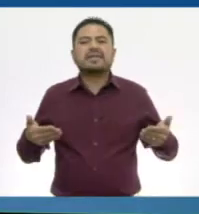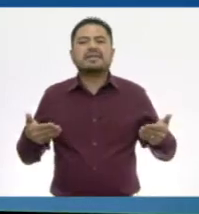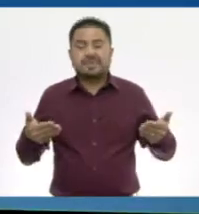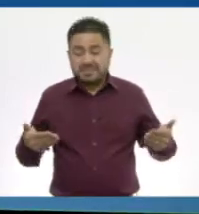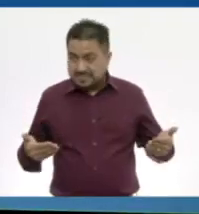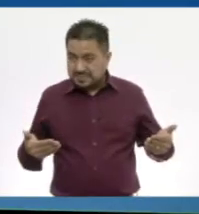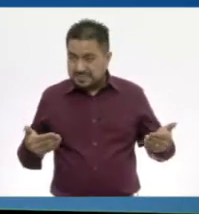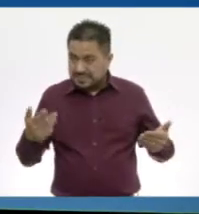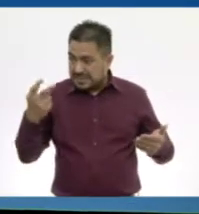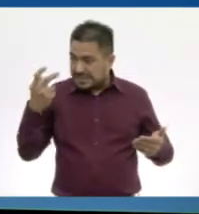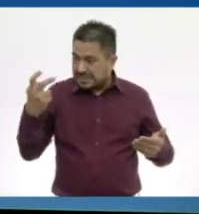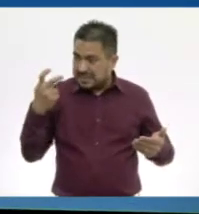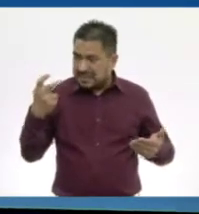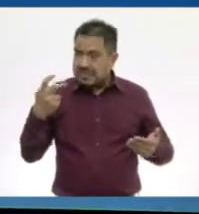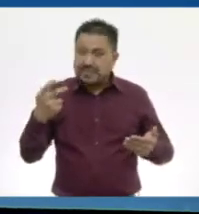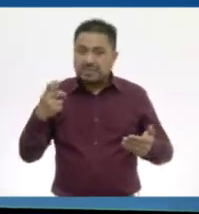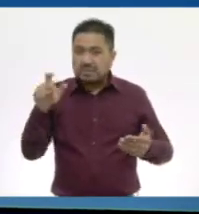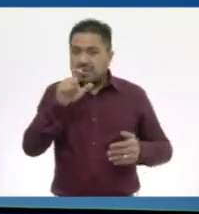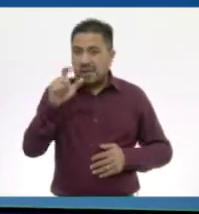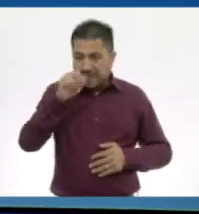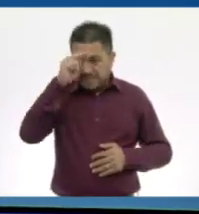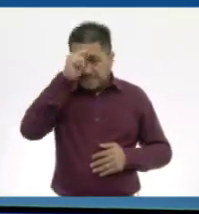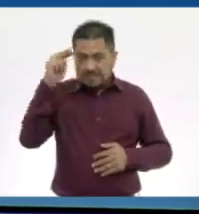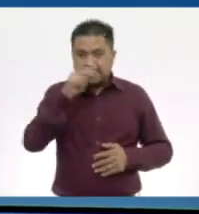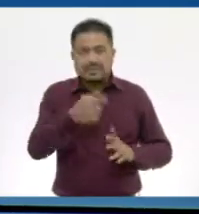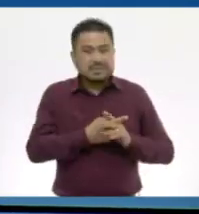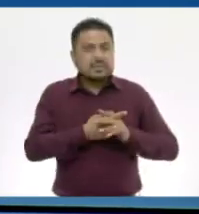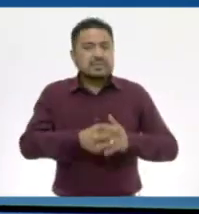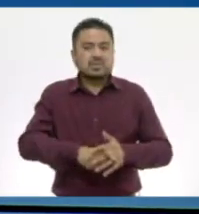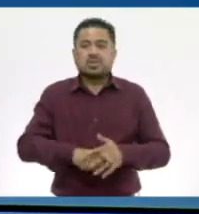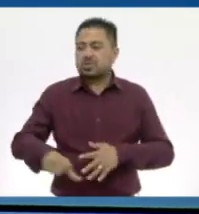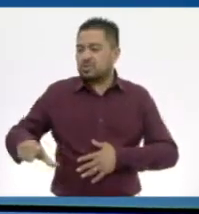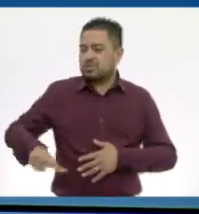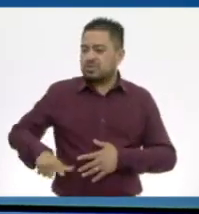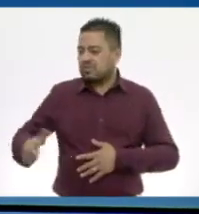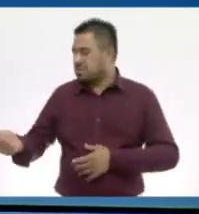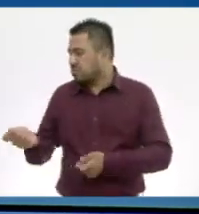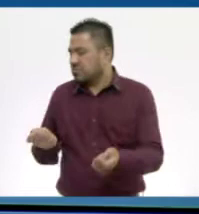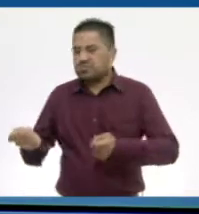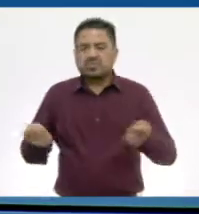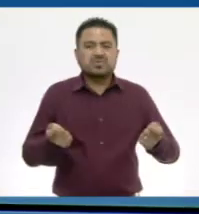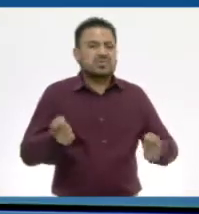Entonces, fue en ese momento en que México comenzó a ser gobernado por